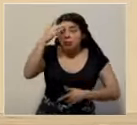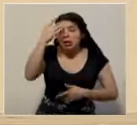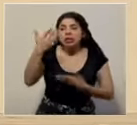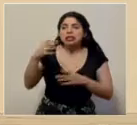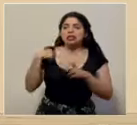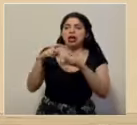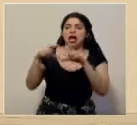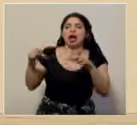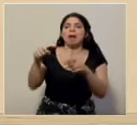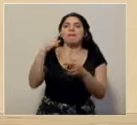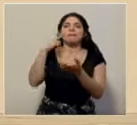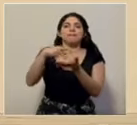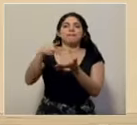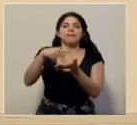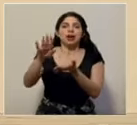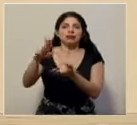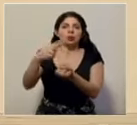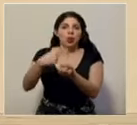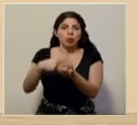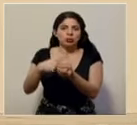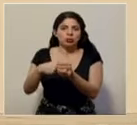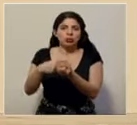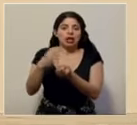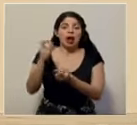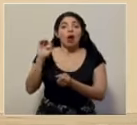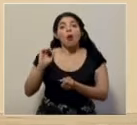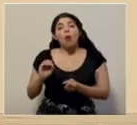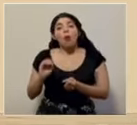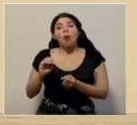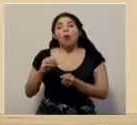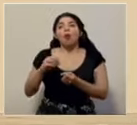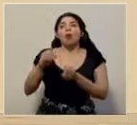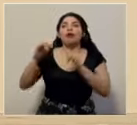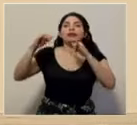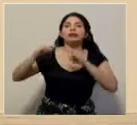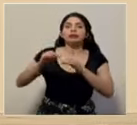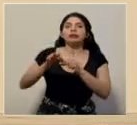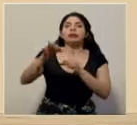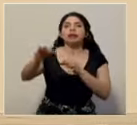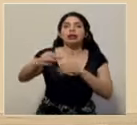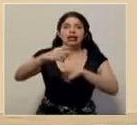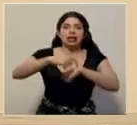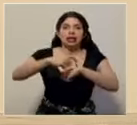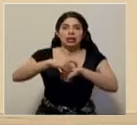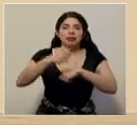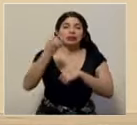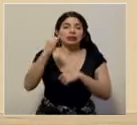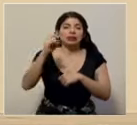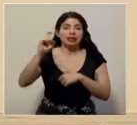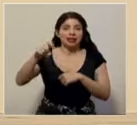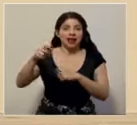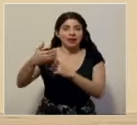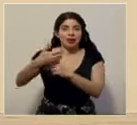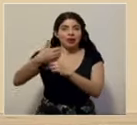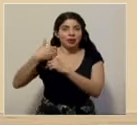médicos relacionados con su atención o eventuales gastos de extensión de hospedaje por una posible